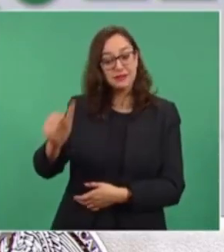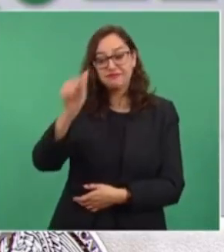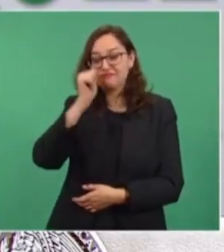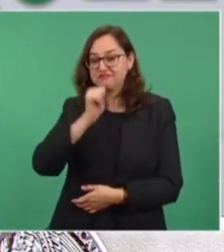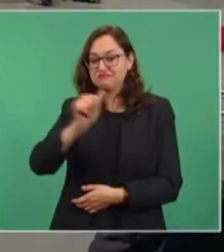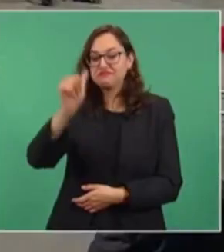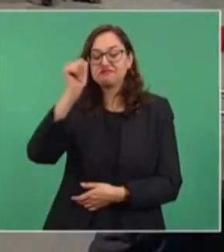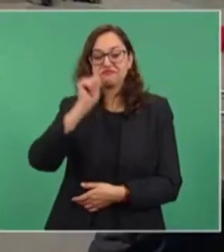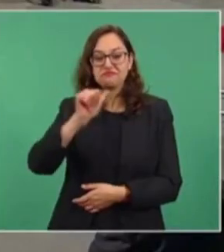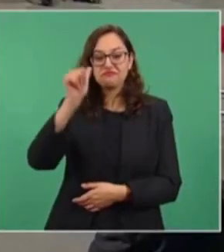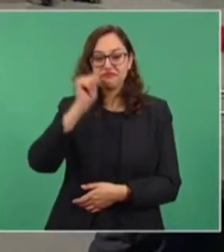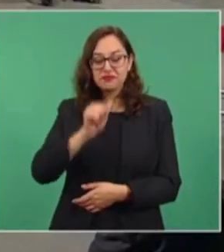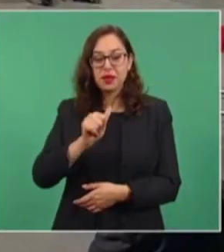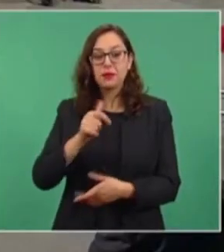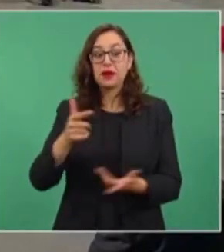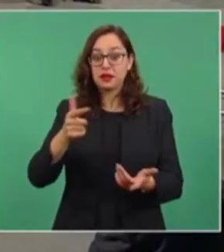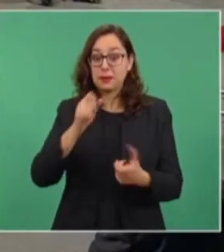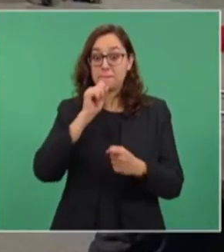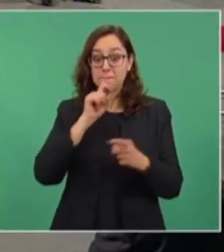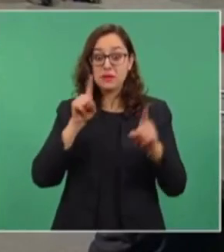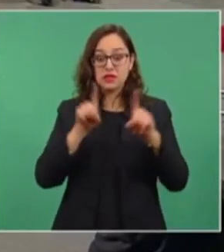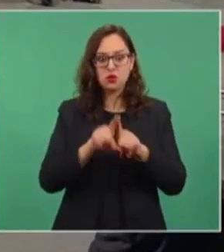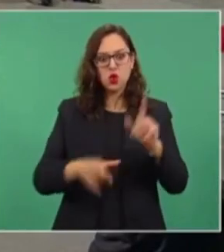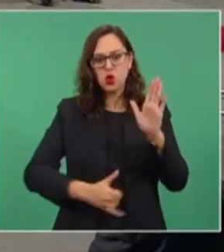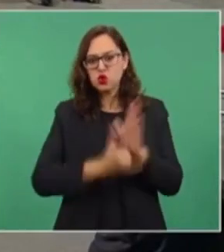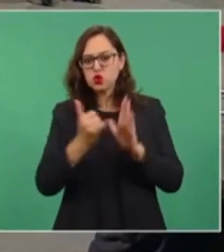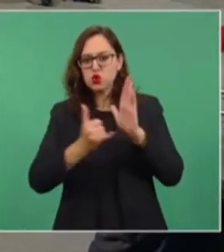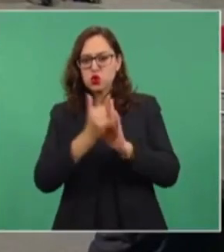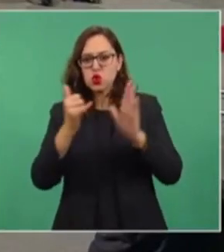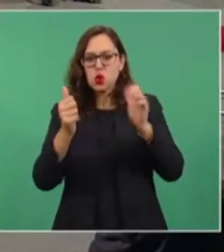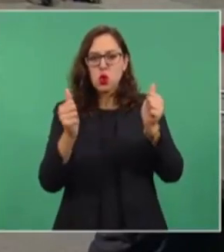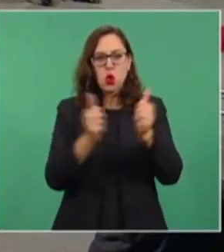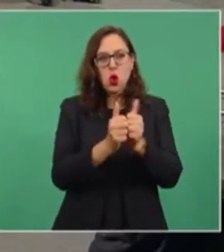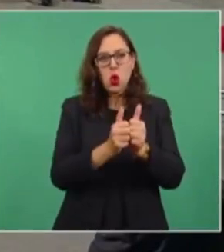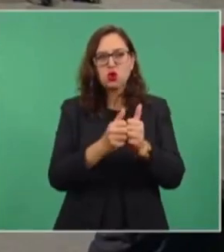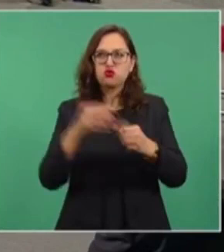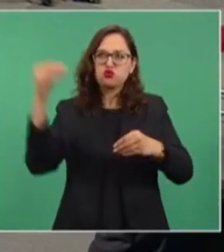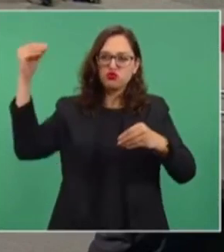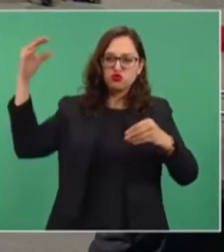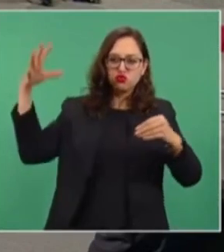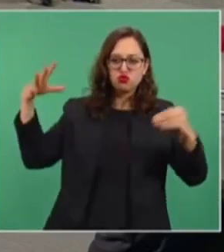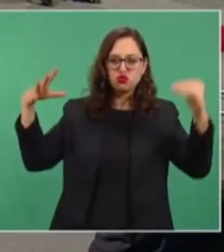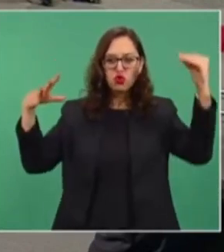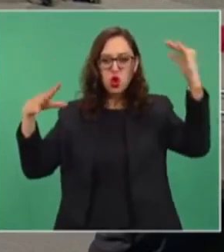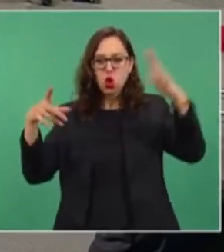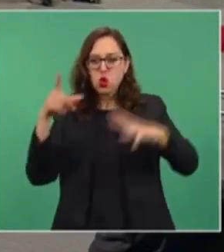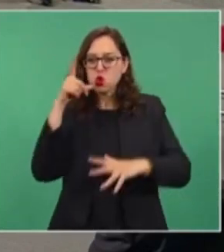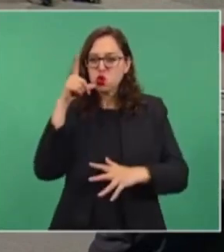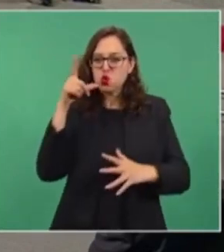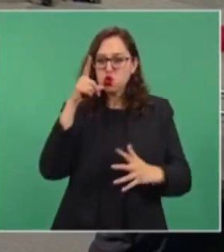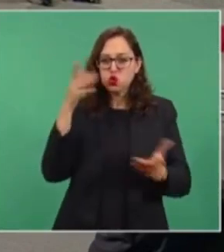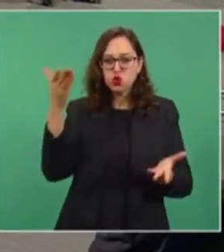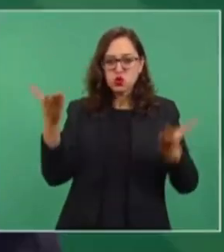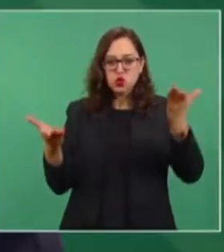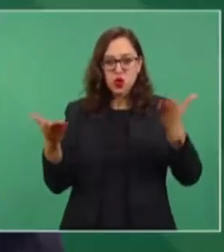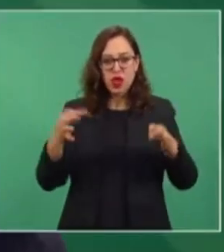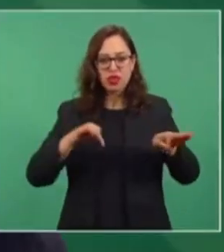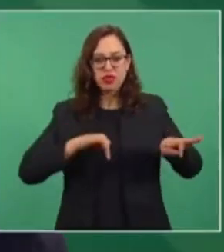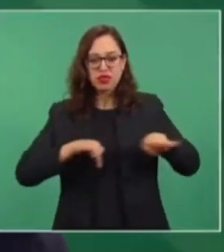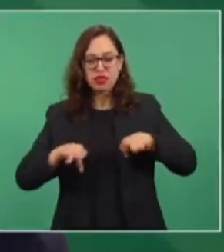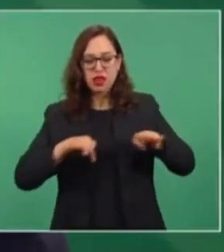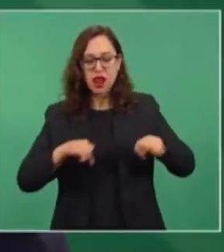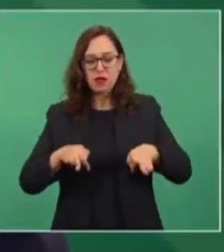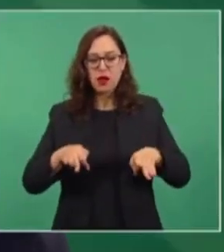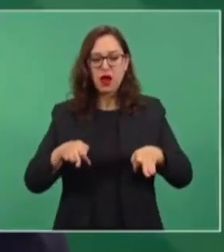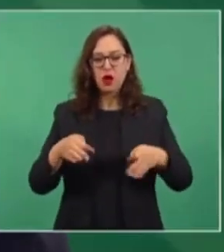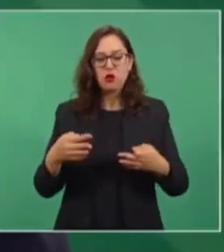el aprovechamiento de la luz solar según las distintas estaciones del año para conseguir equilibrio entre el trabajo, la